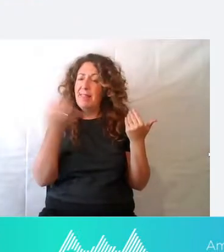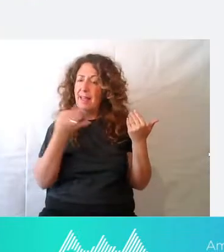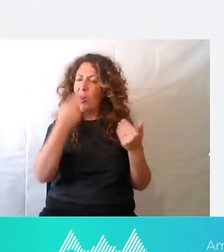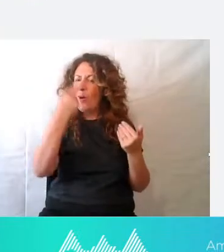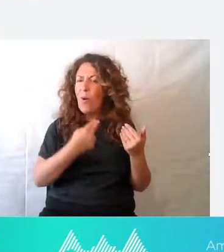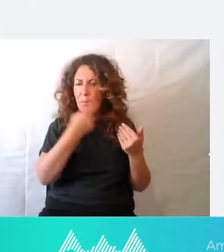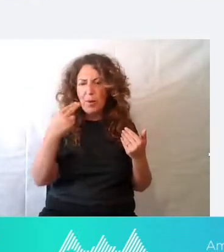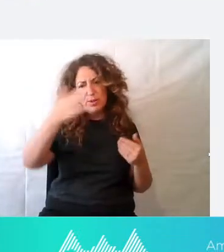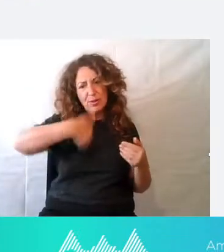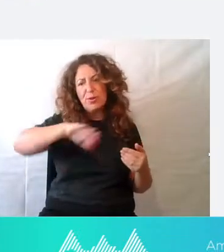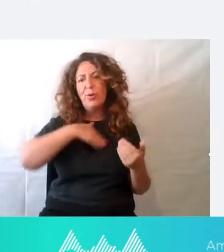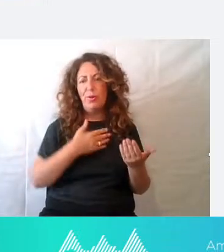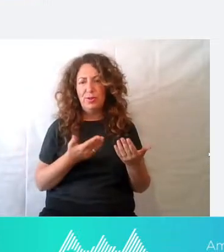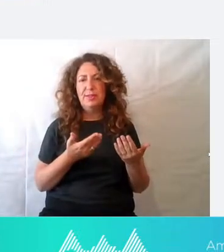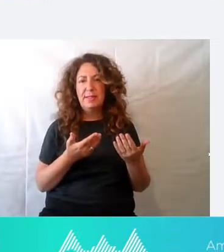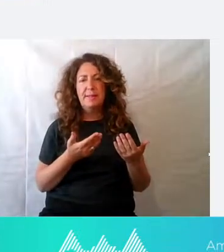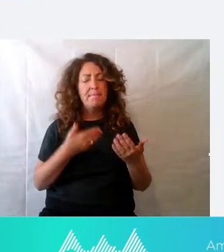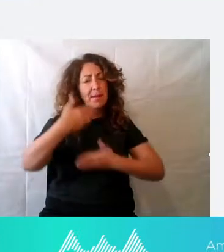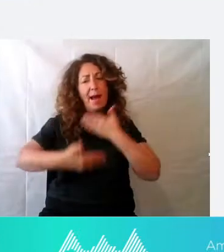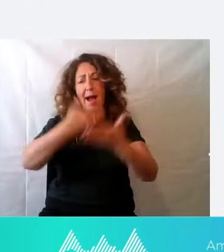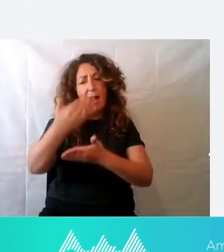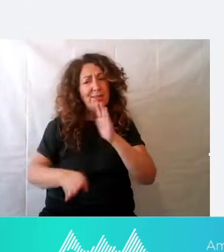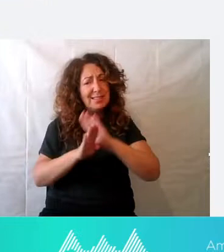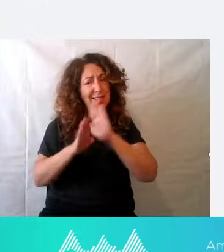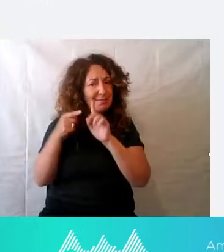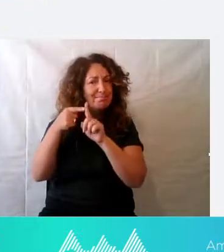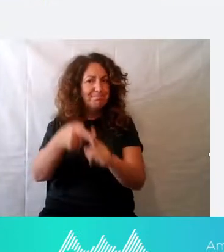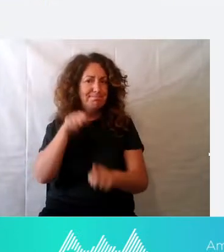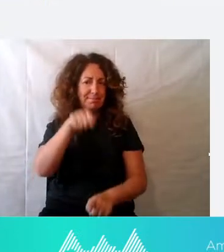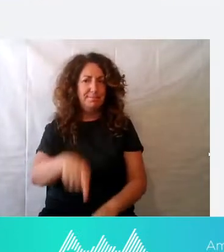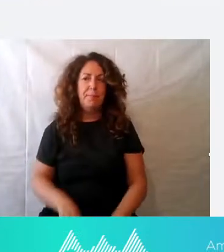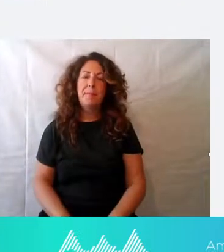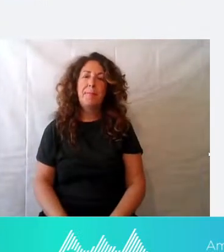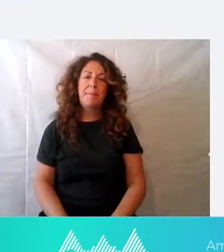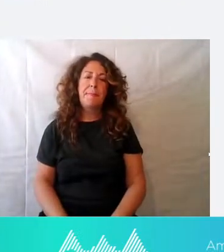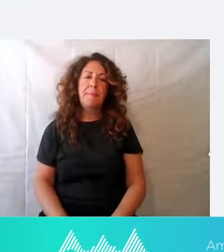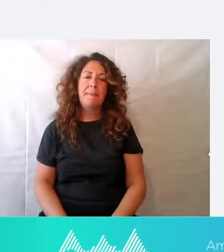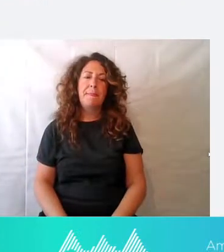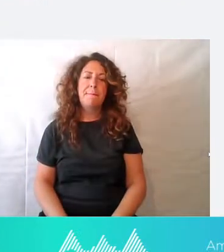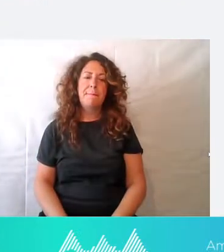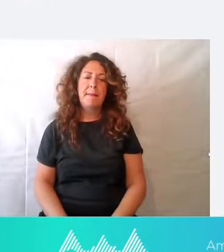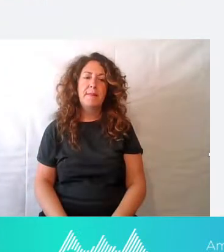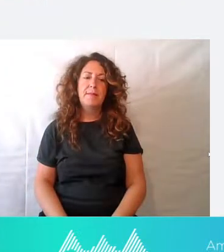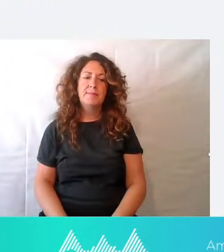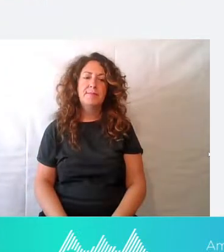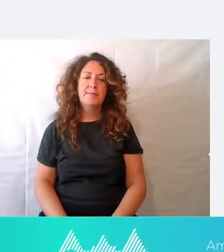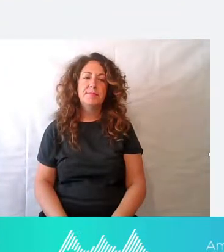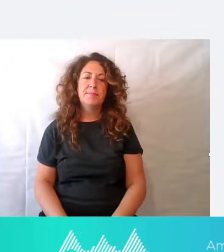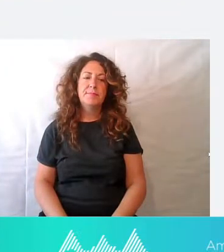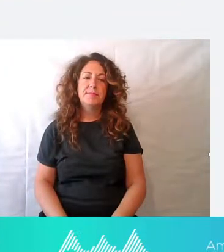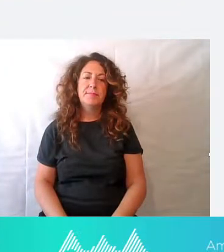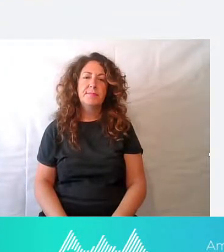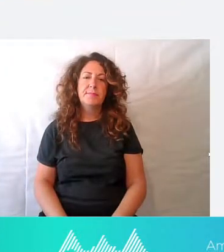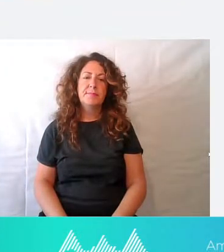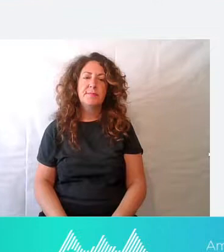seguir avanzando ahí miguel ángel os habla de samsung como empresa líder